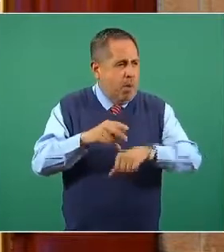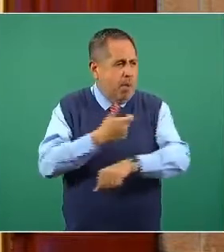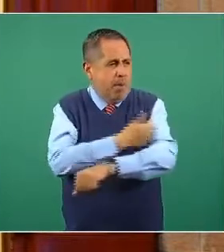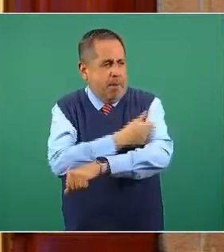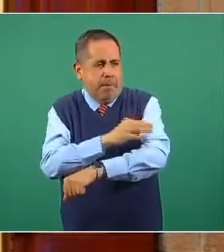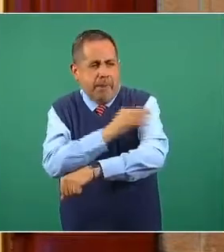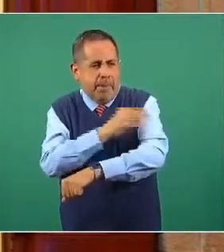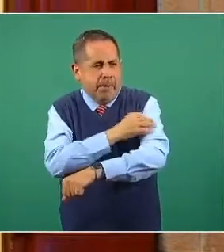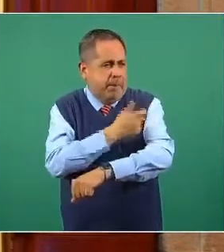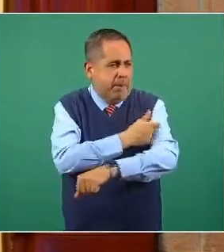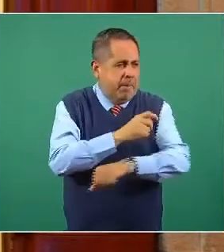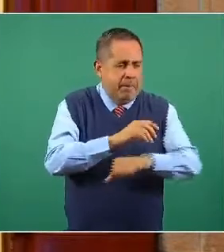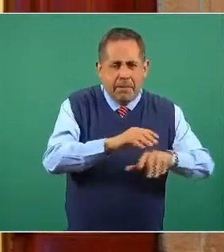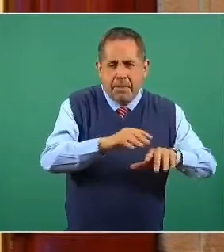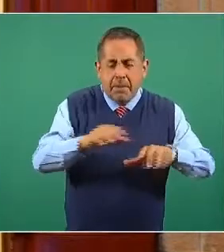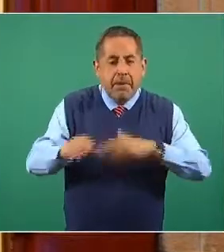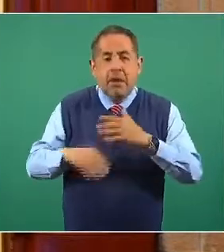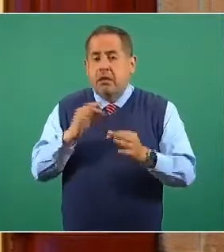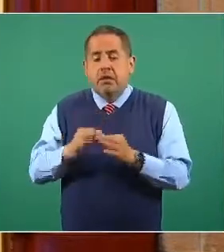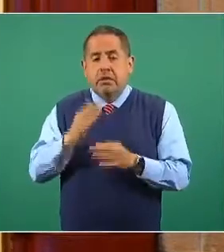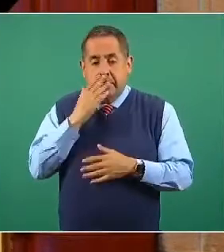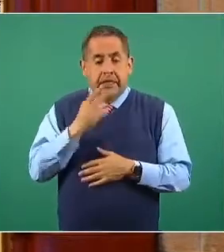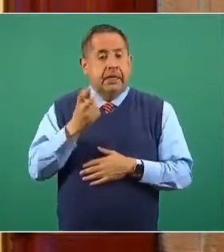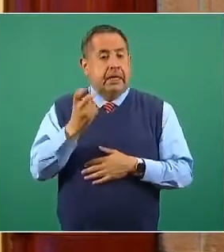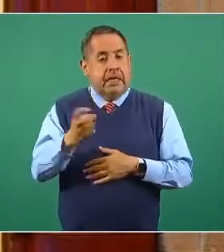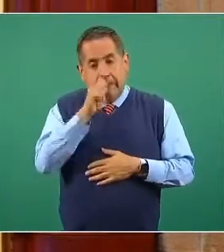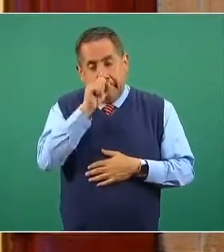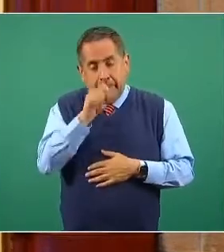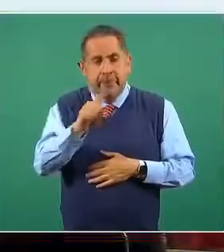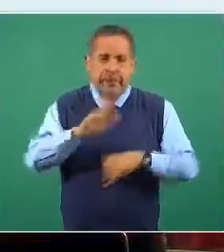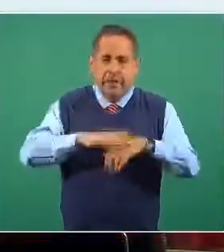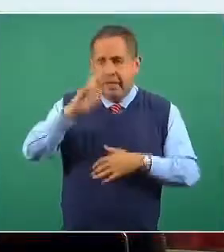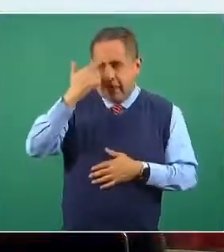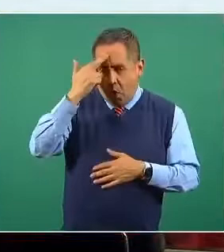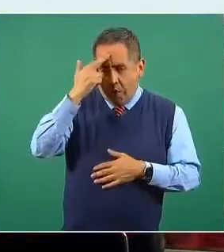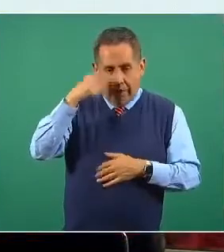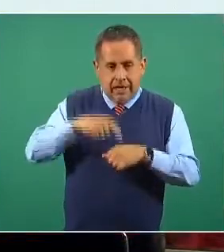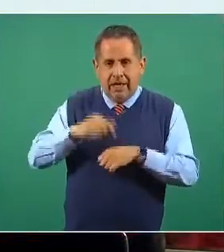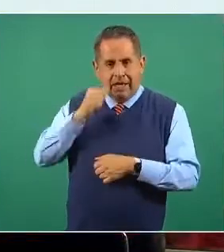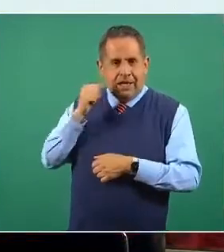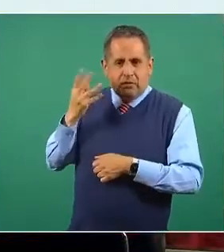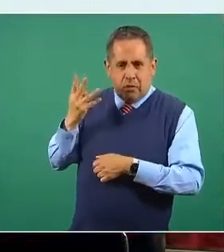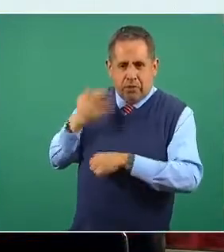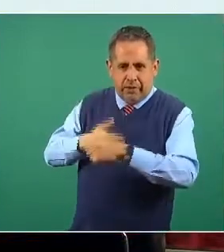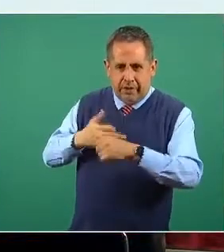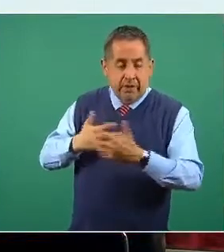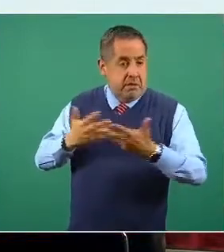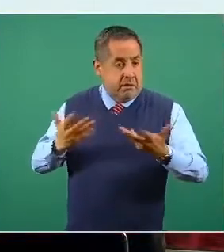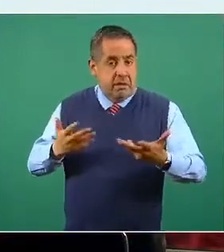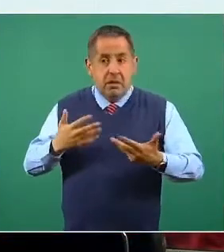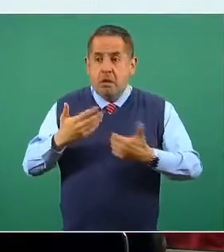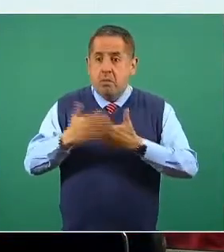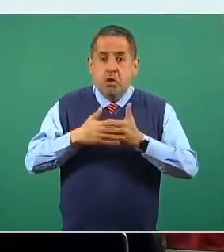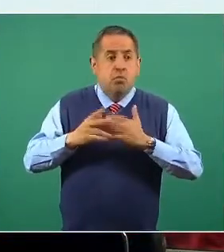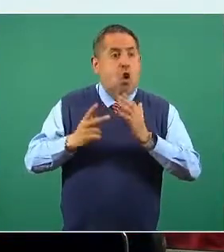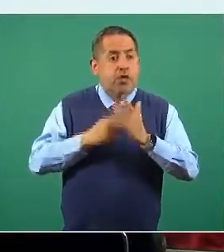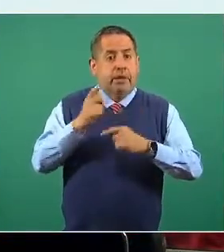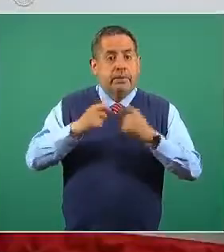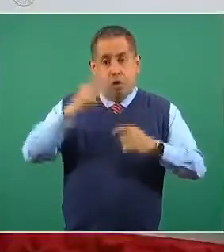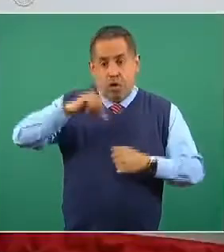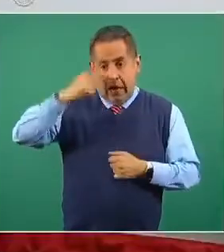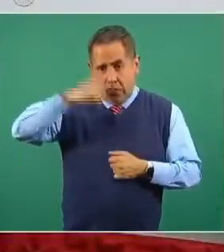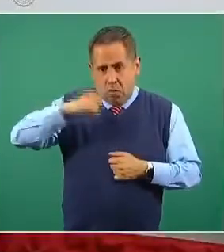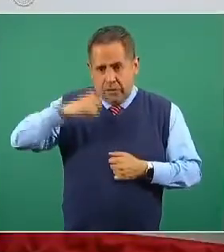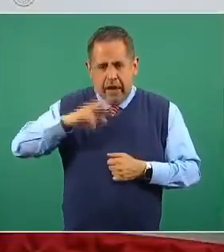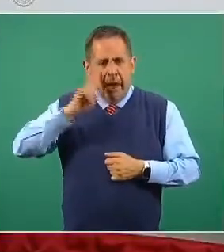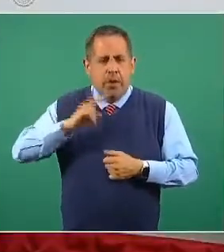de las dosis que hasta el momento han llegado, y esto también recordando que es el corte a las 4. De seguro cuando se vuelva a realizar el corte de esta noche, cuando se cierre